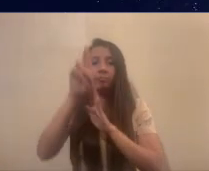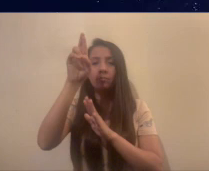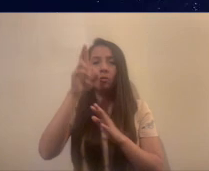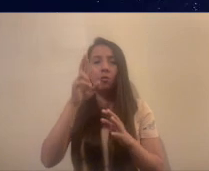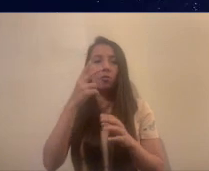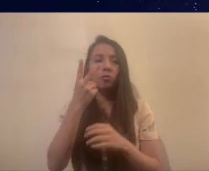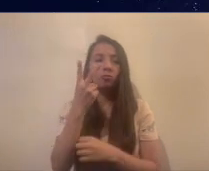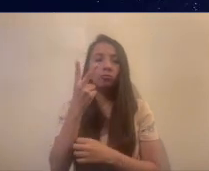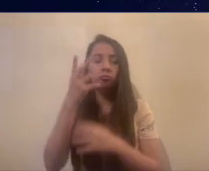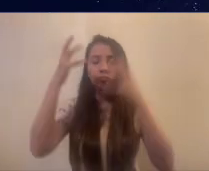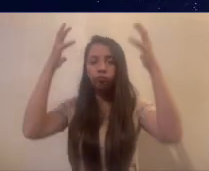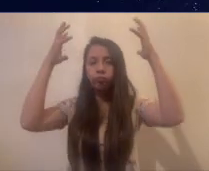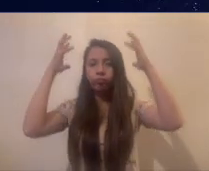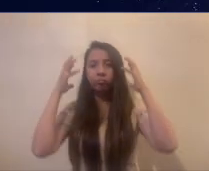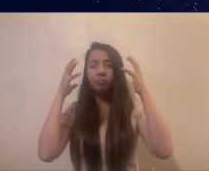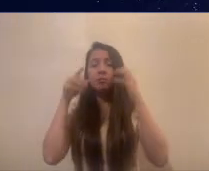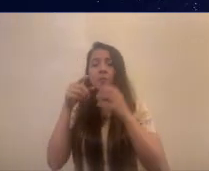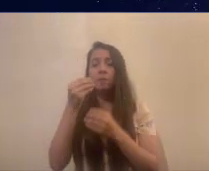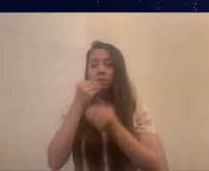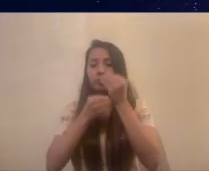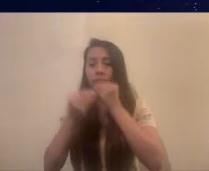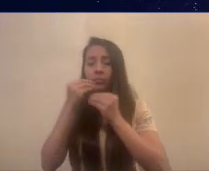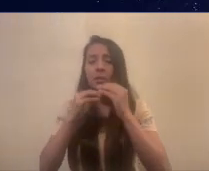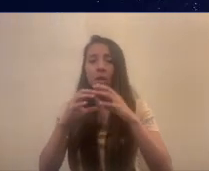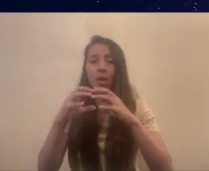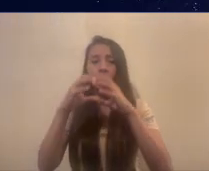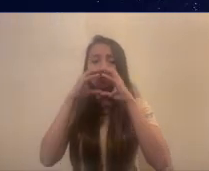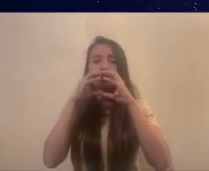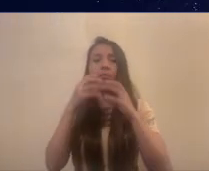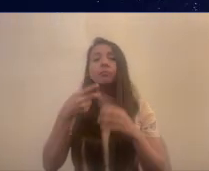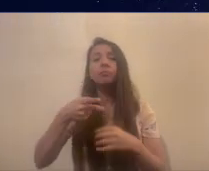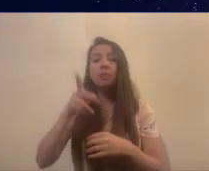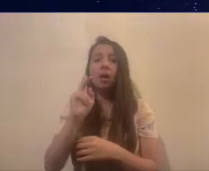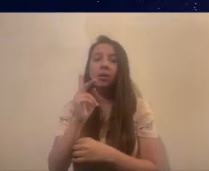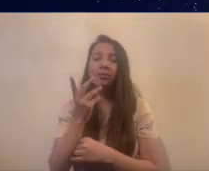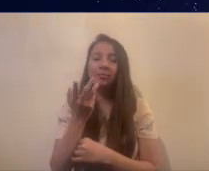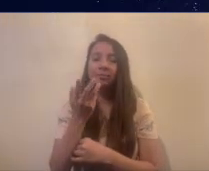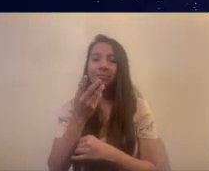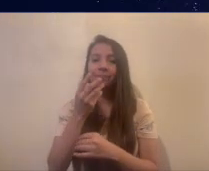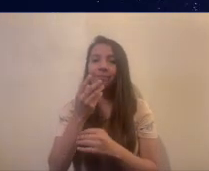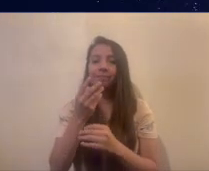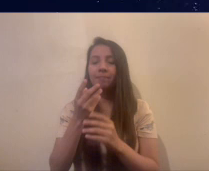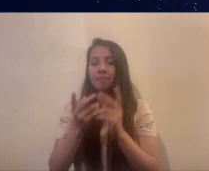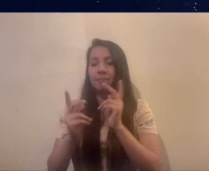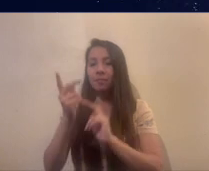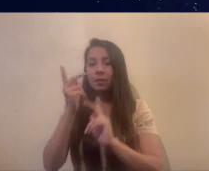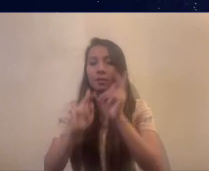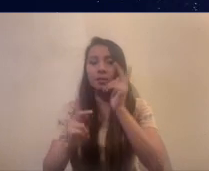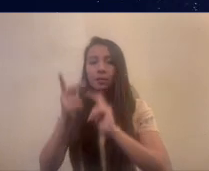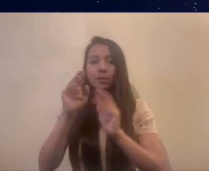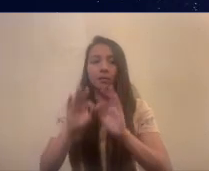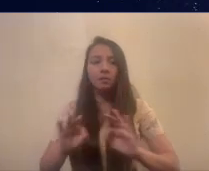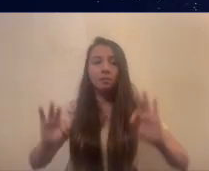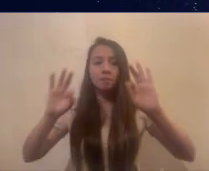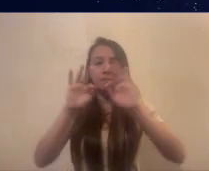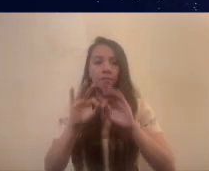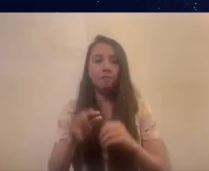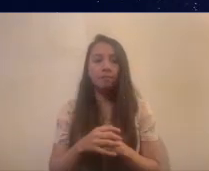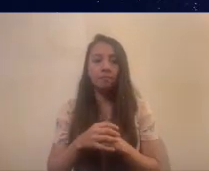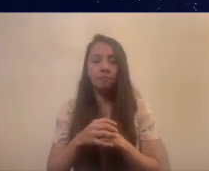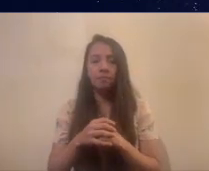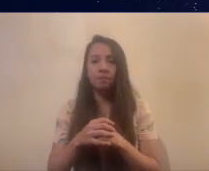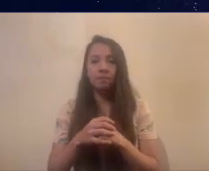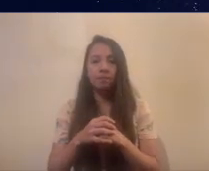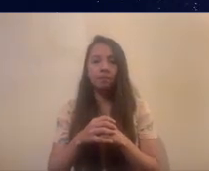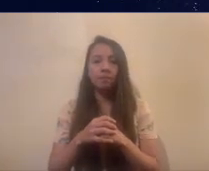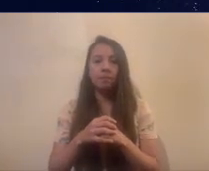bueno, que están comiendo una hamburguesa, pero los vegetales son importantes, ¿no? En la dieta humana. Pame, me tomo la asegurar esto.